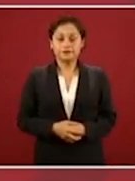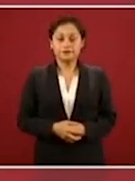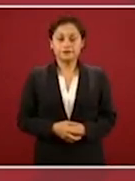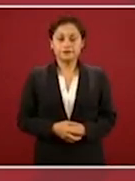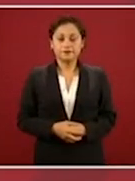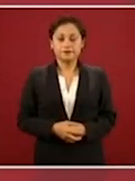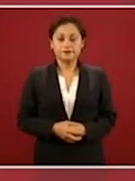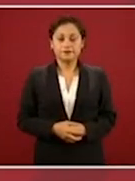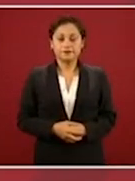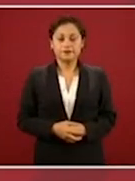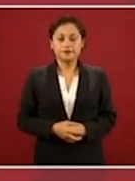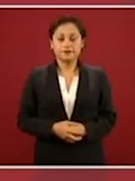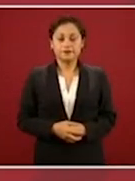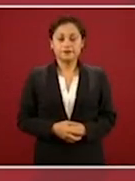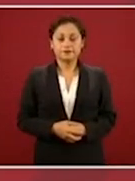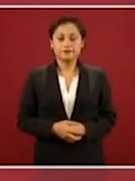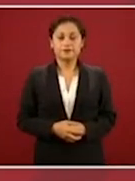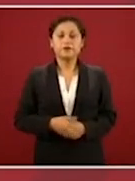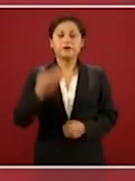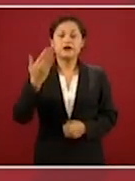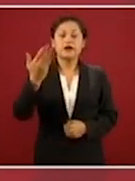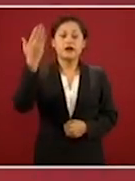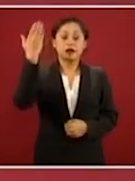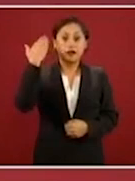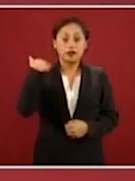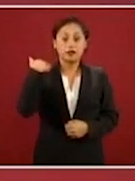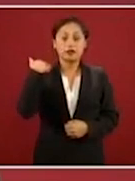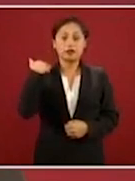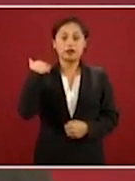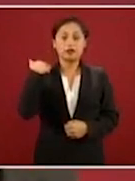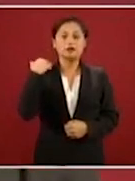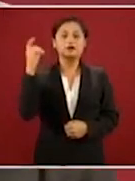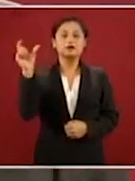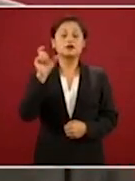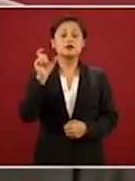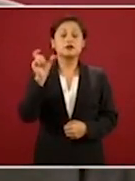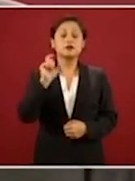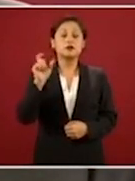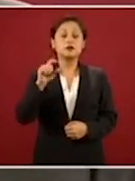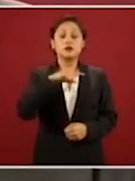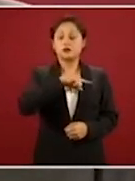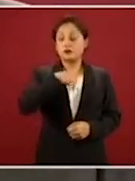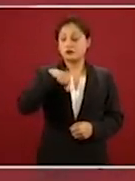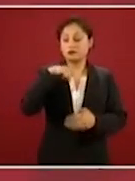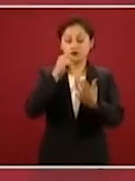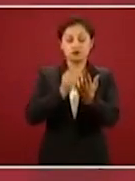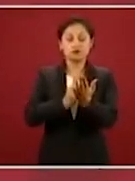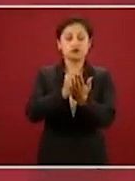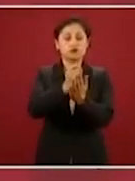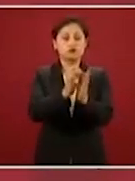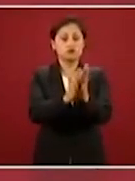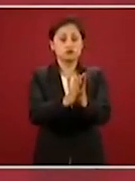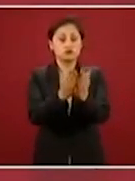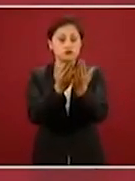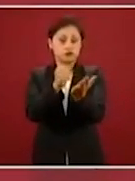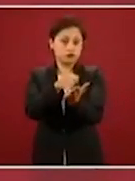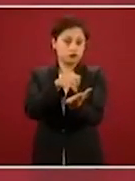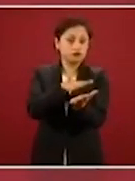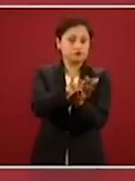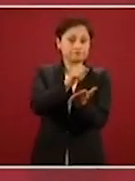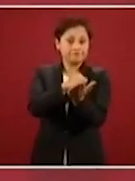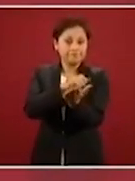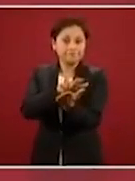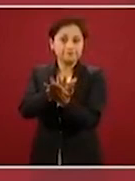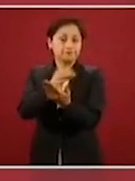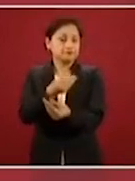publicar los libros de texto y que se iban a entregar en las escuelas